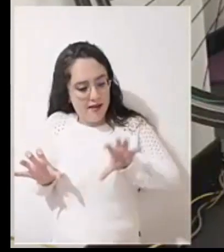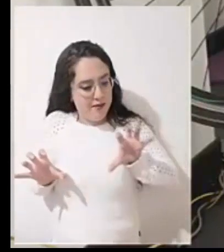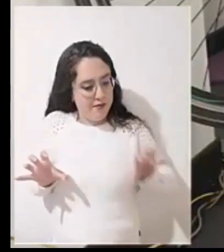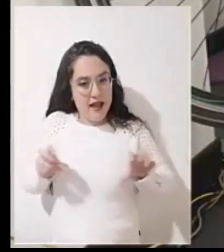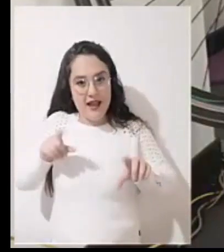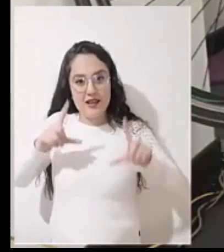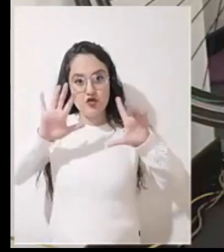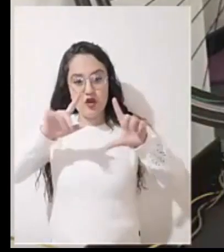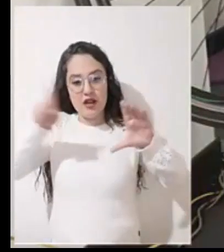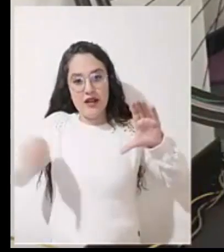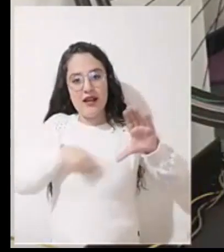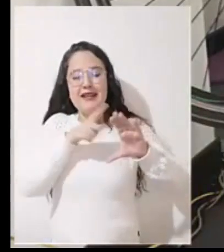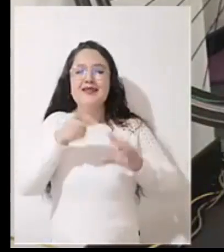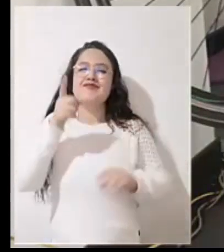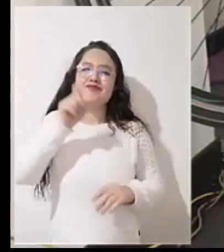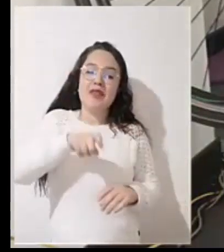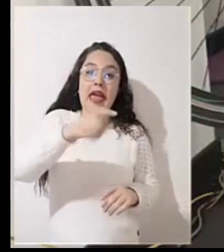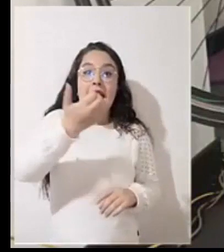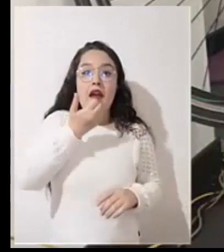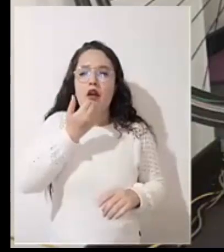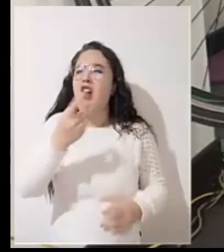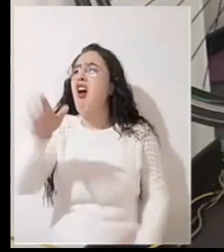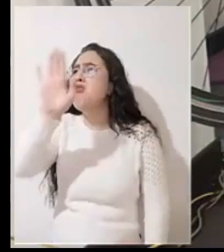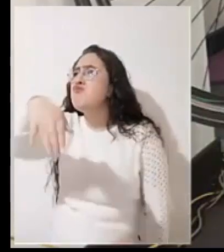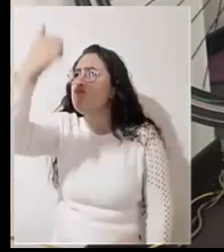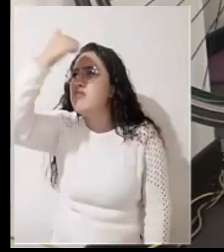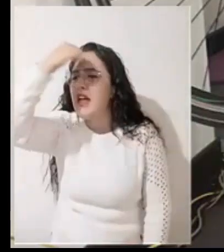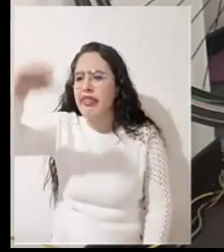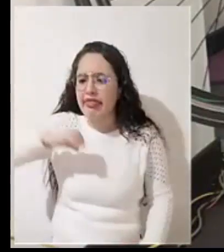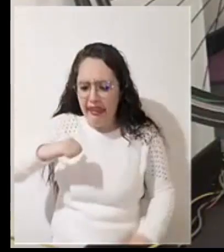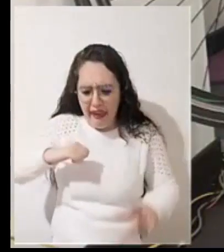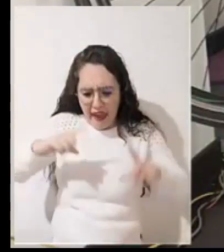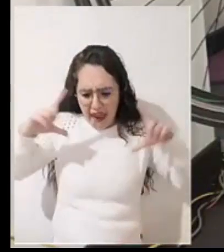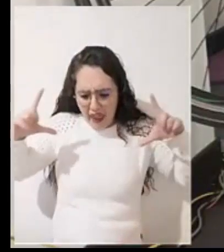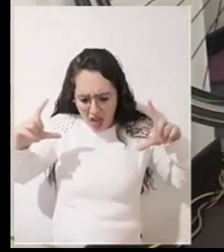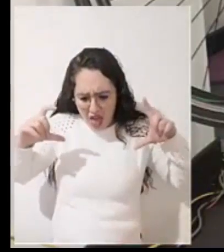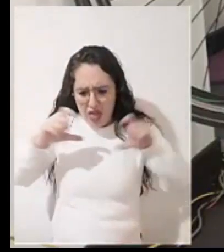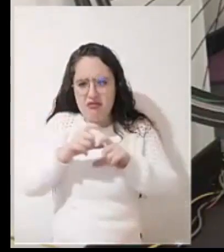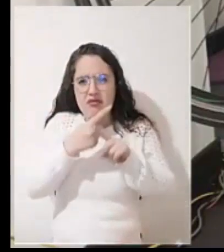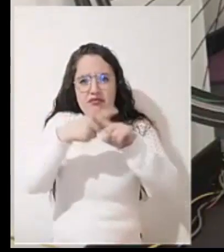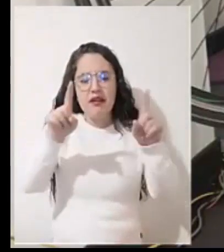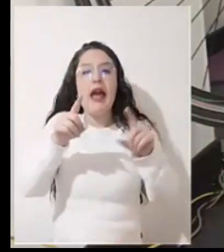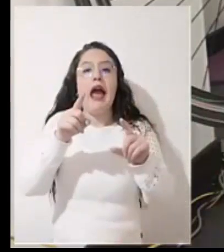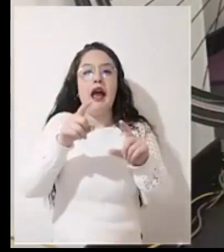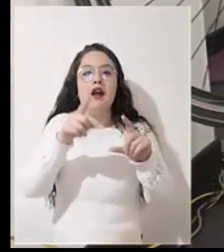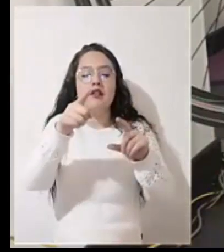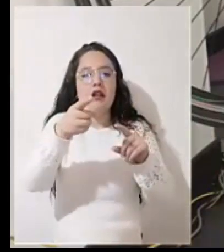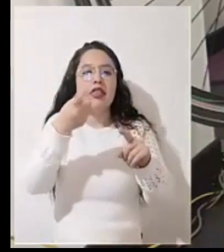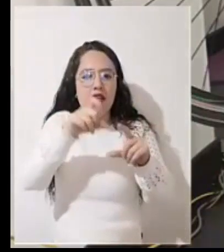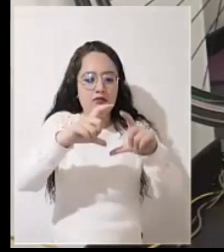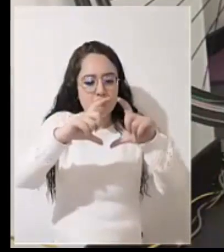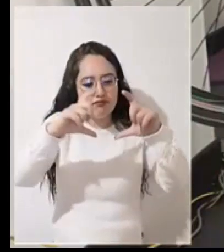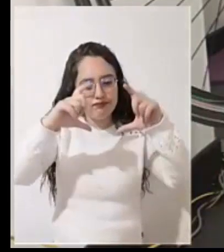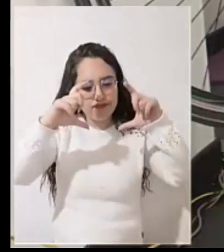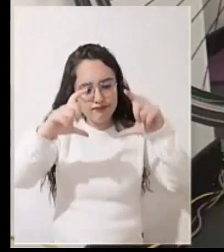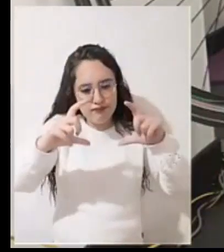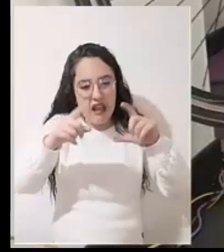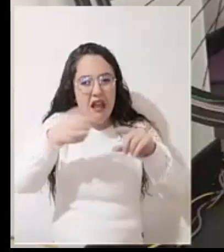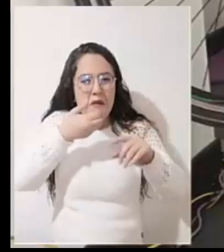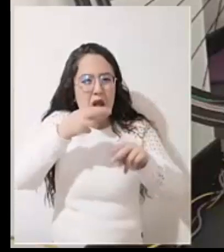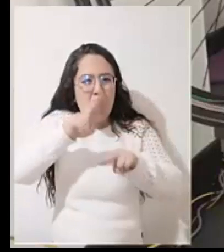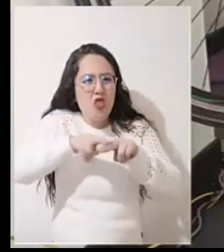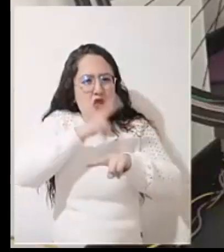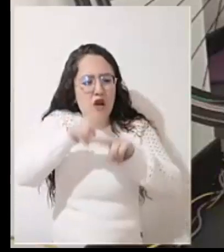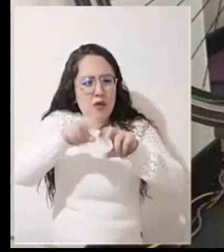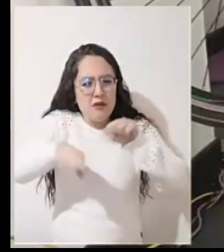piñón trasero. Del piñón trasero me toca, si tengo un solo piñón, pues mido el de ese, calculo el número de vueltas, pongo los marcadores. Si es